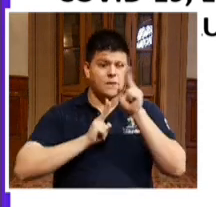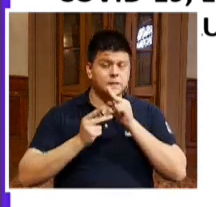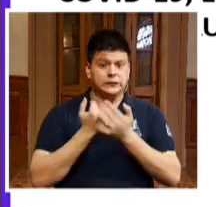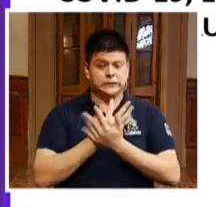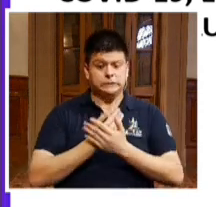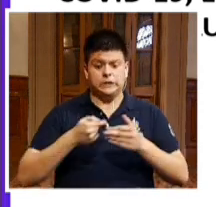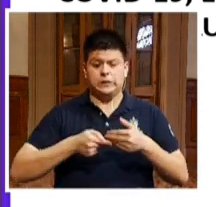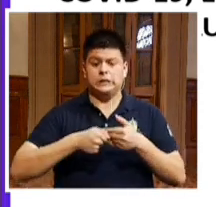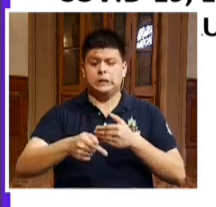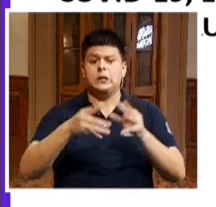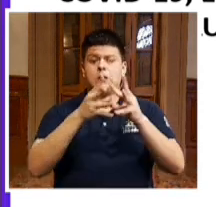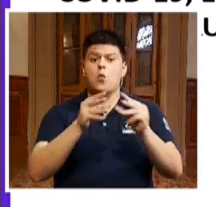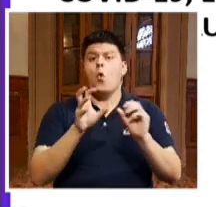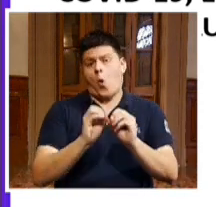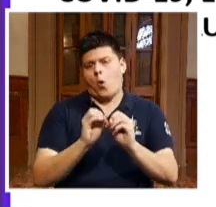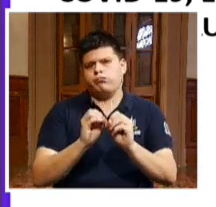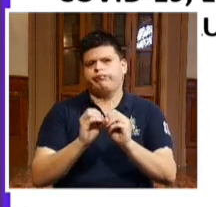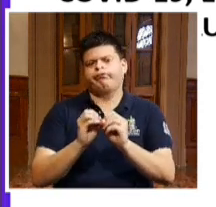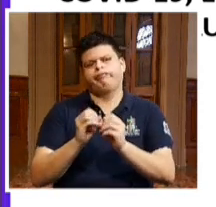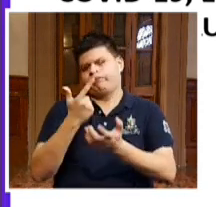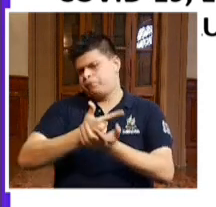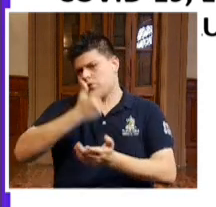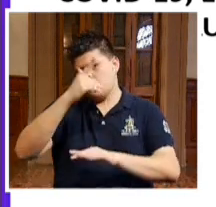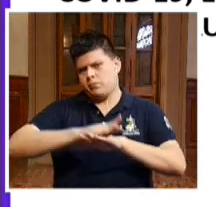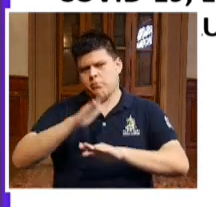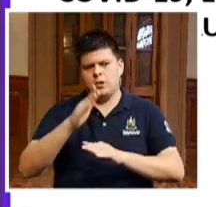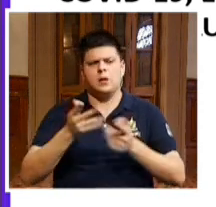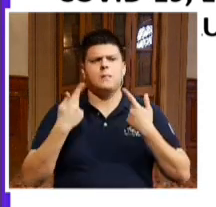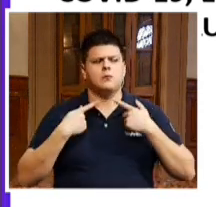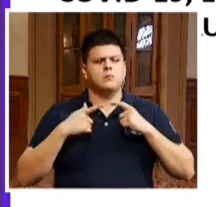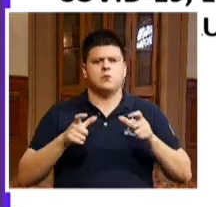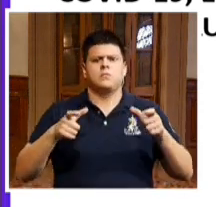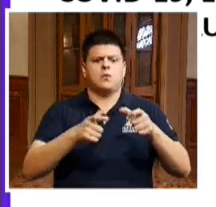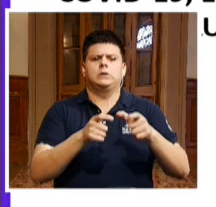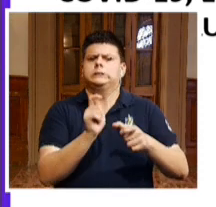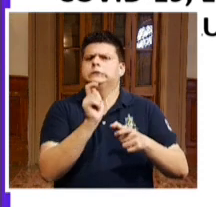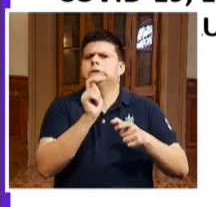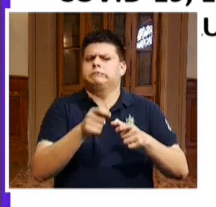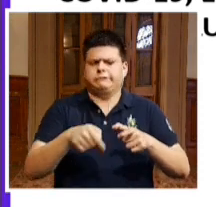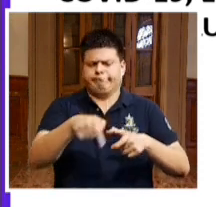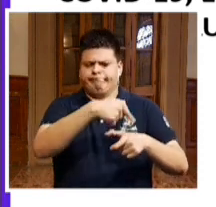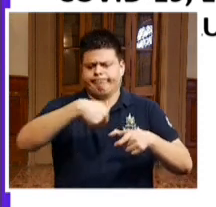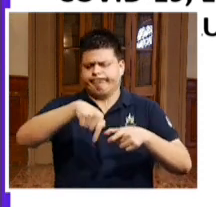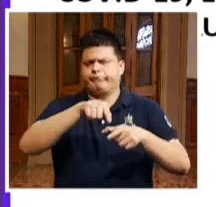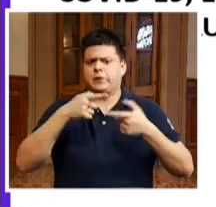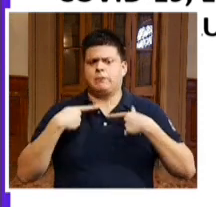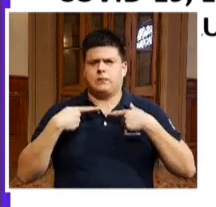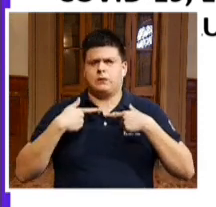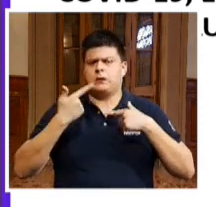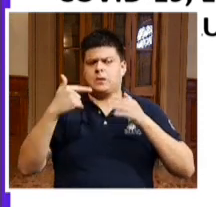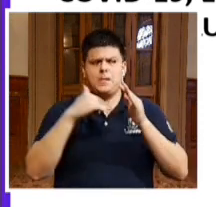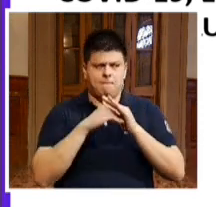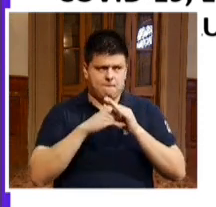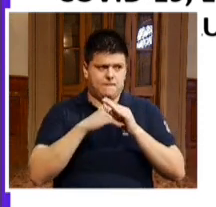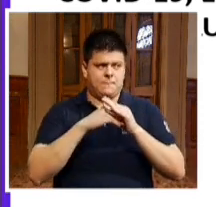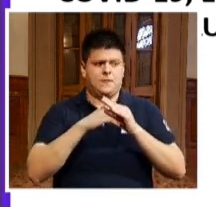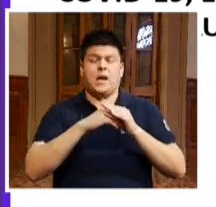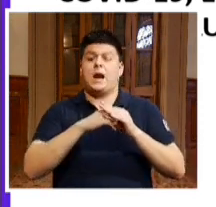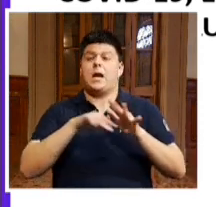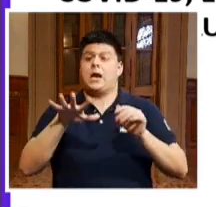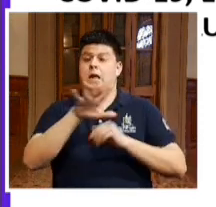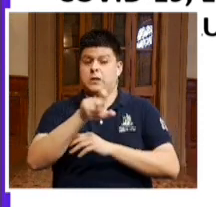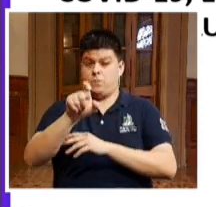recuperación. Estas personas representan la porción de la población que está todavía en